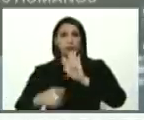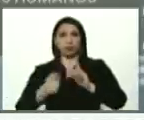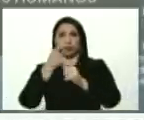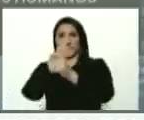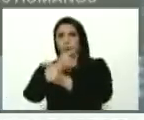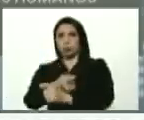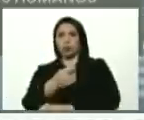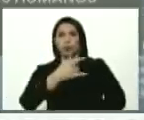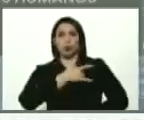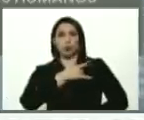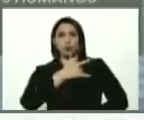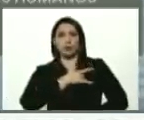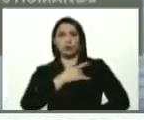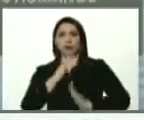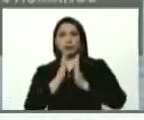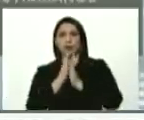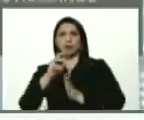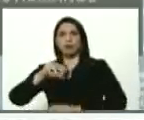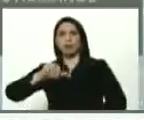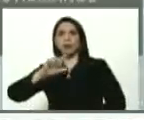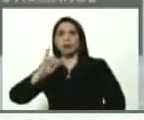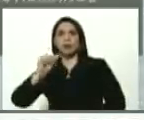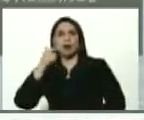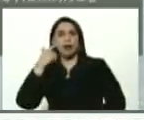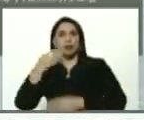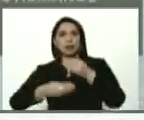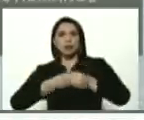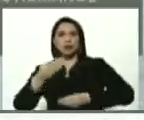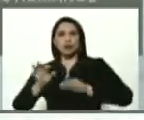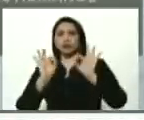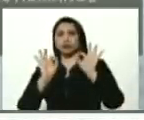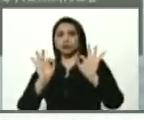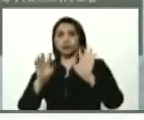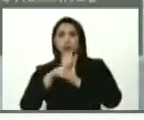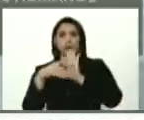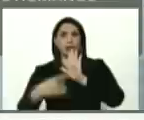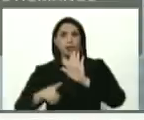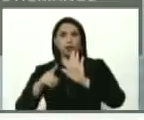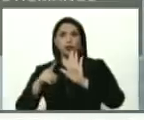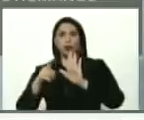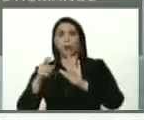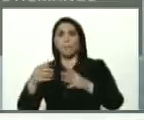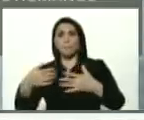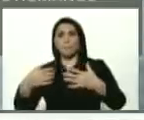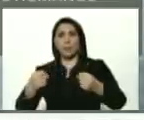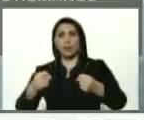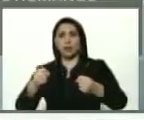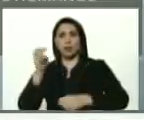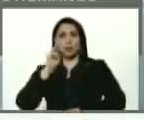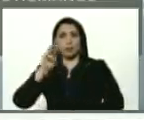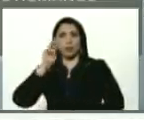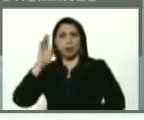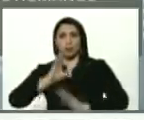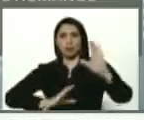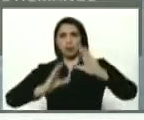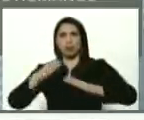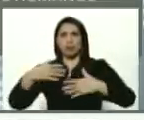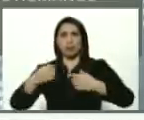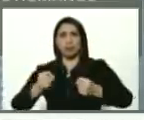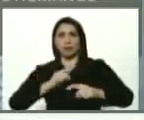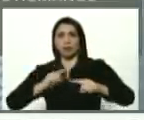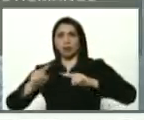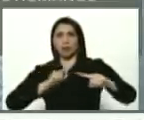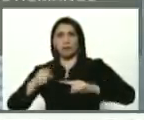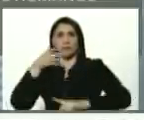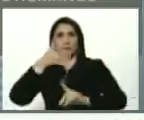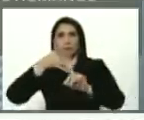la Universidad Santa María. Realizó especialización en Derecho Penal, maestría en Ciencias Penales y formación en